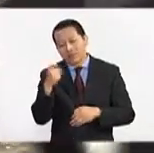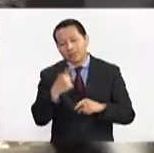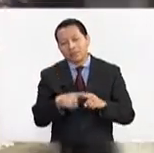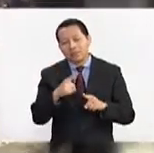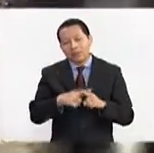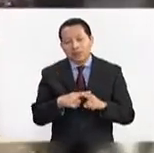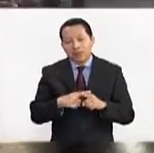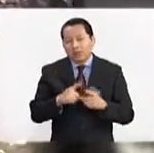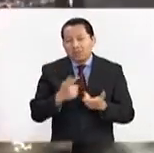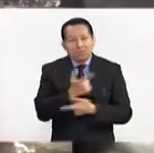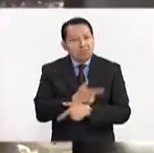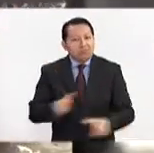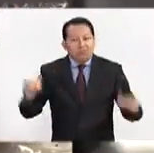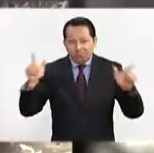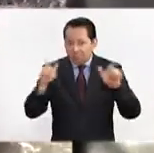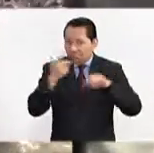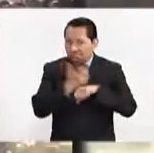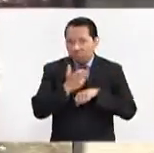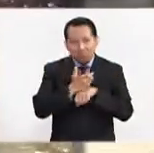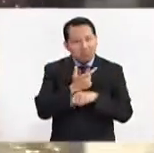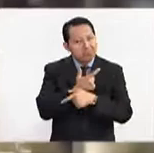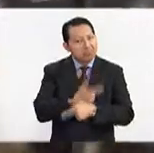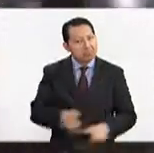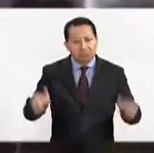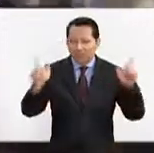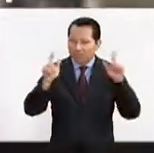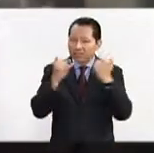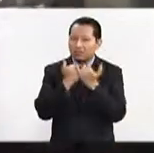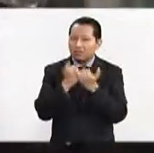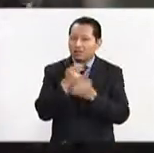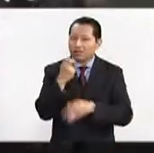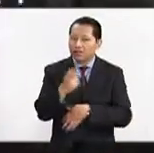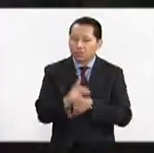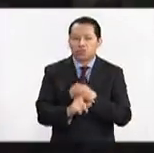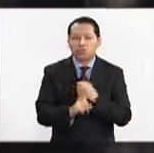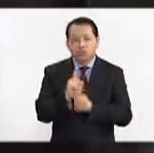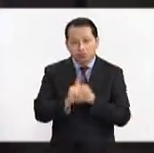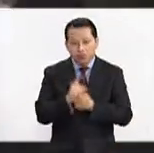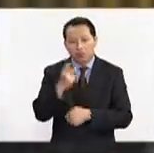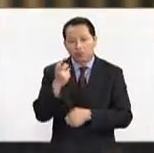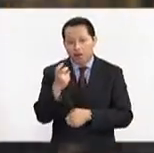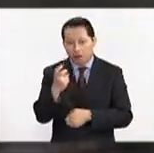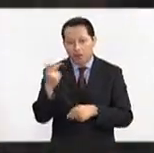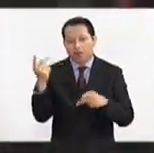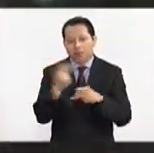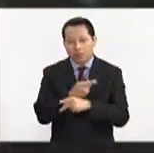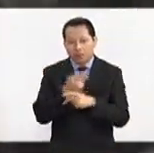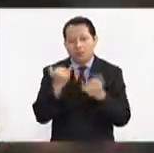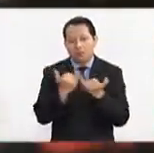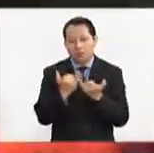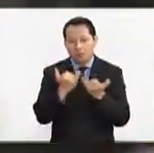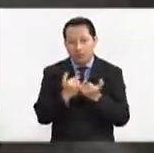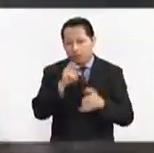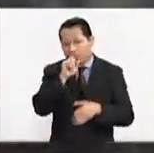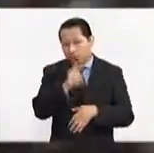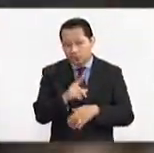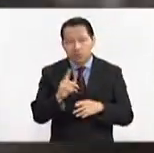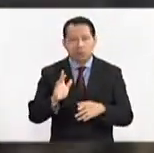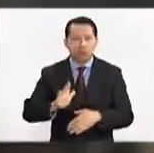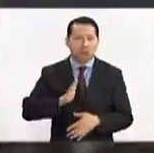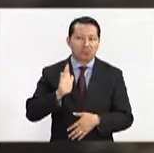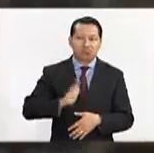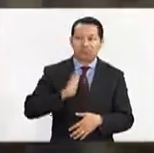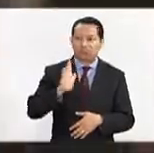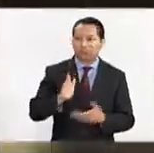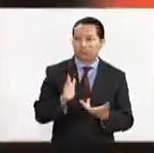prácticamente por quien sea en la sociedad estadounidense y que genera este tipo de ataques indiscriminados, por supuesto sorpresivos, pero que